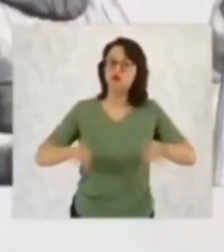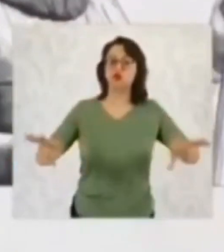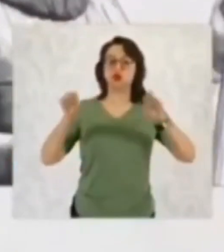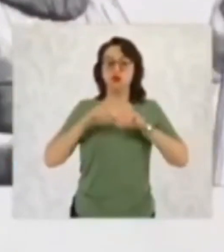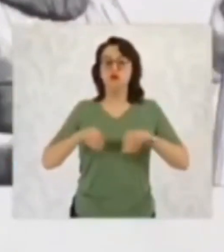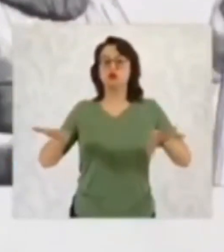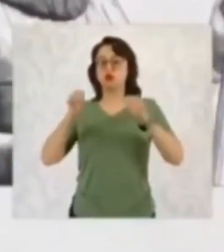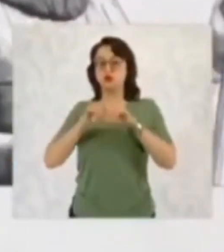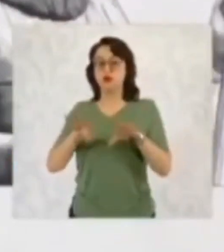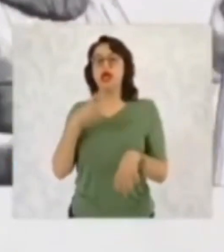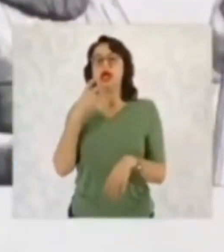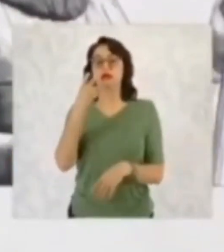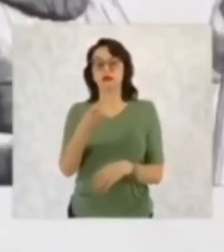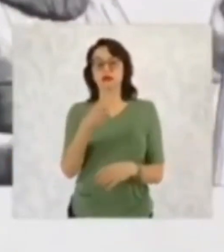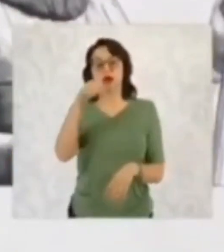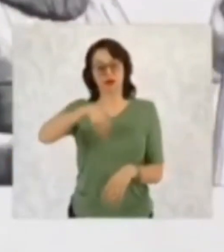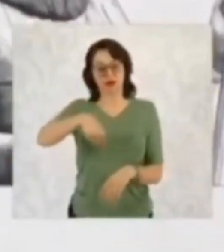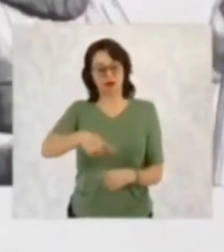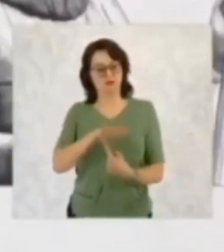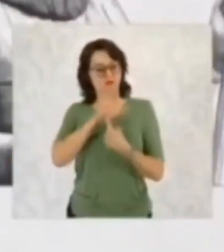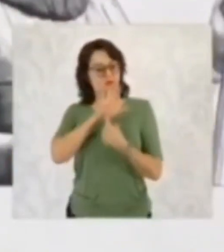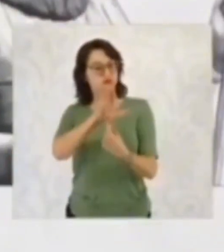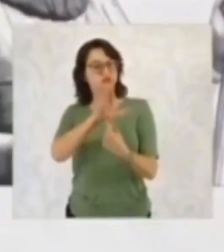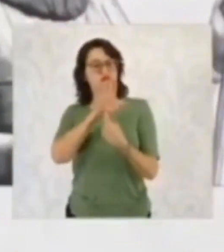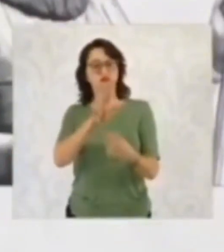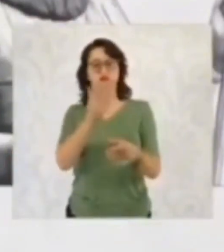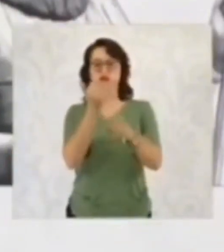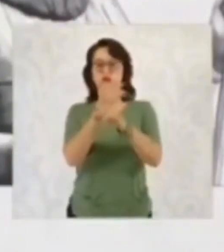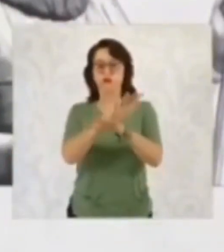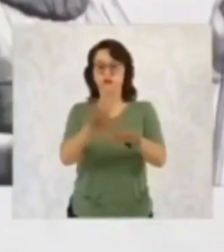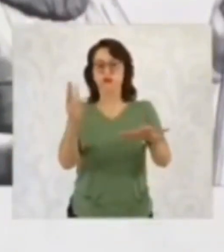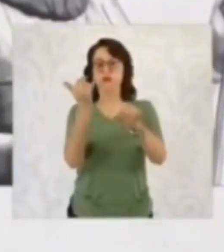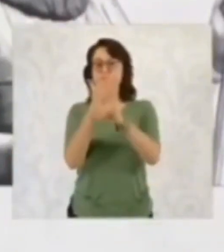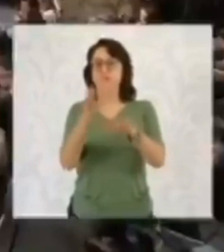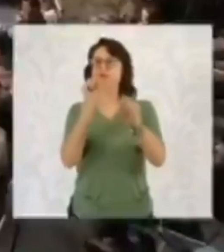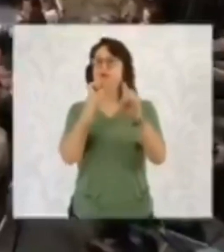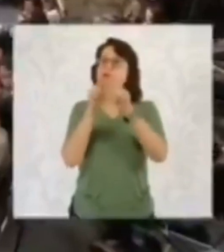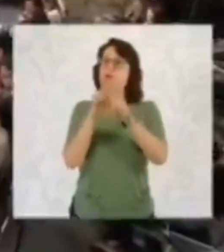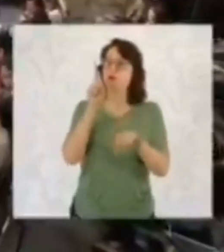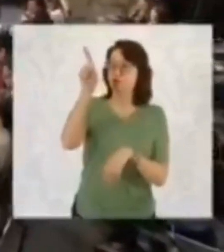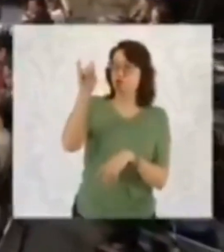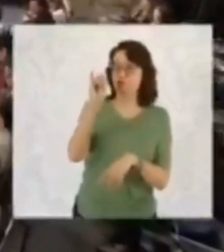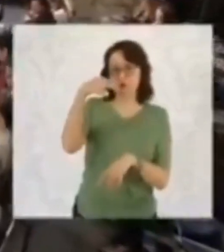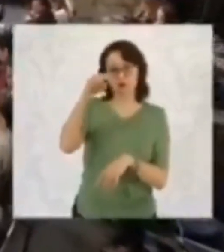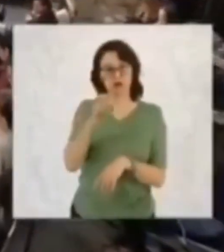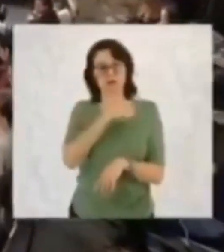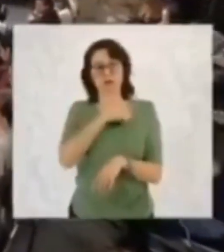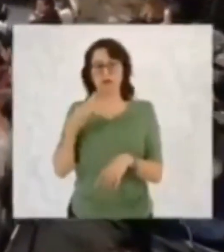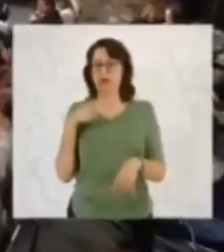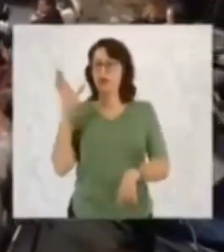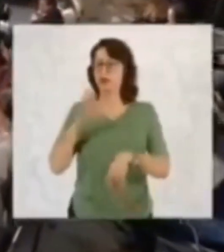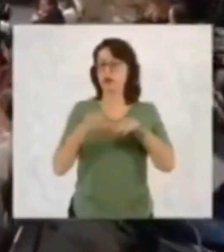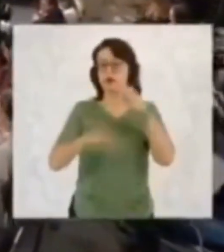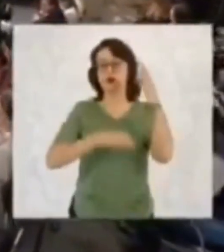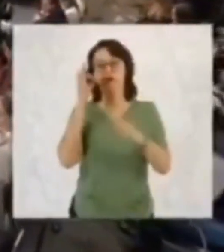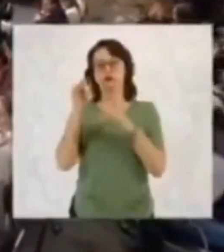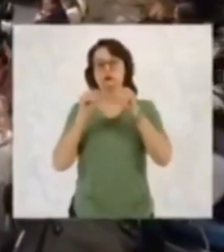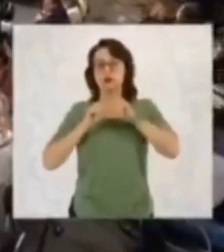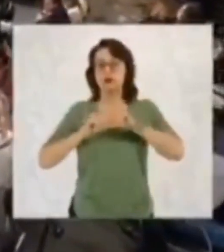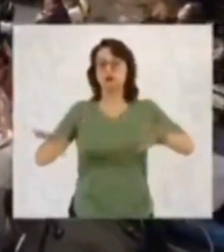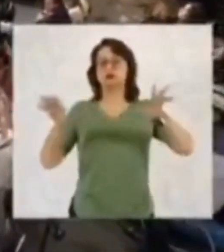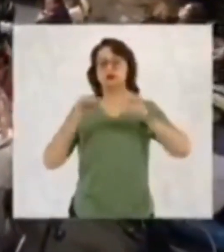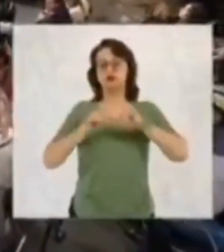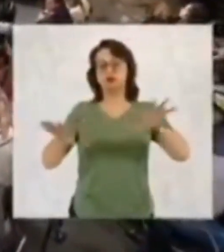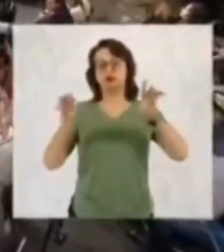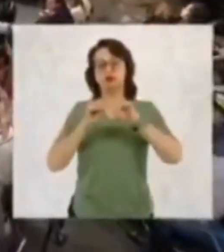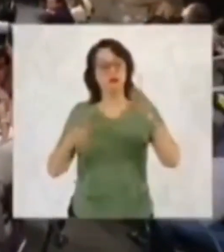seguir informando aquí en la mañanera y que el INE pues también promueva más el día de la elección